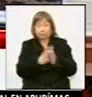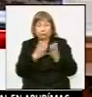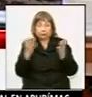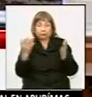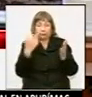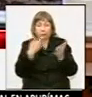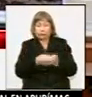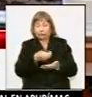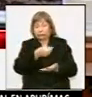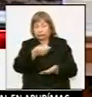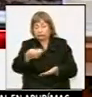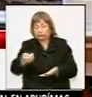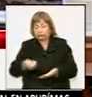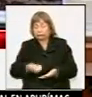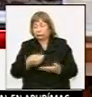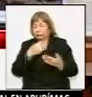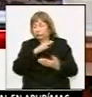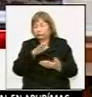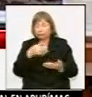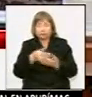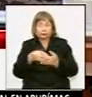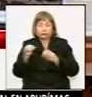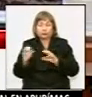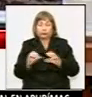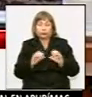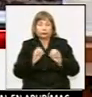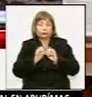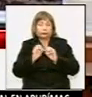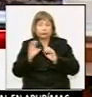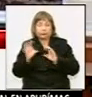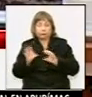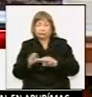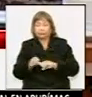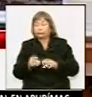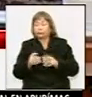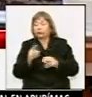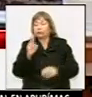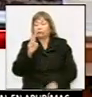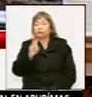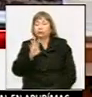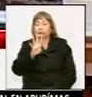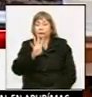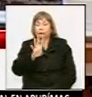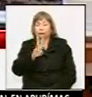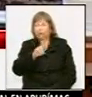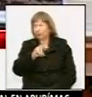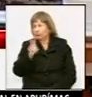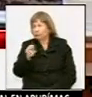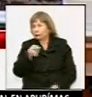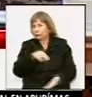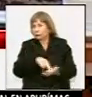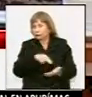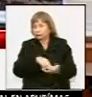que les ha alcanzado, todas las acciones que se han desplegado empezaron el 22 de noviembre.